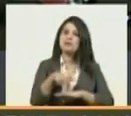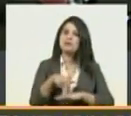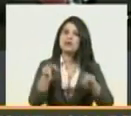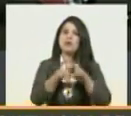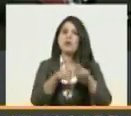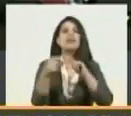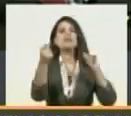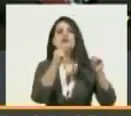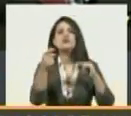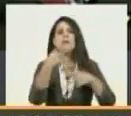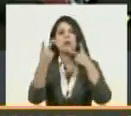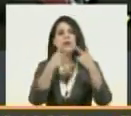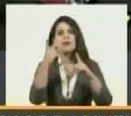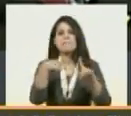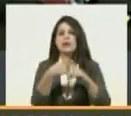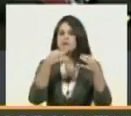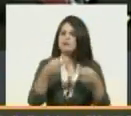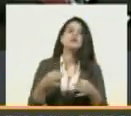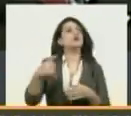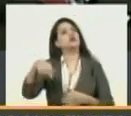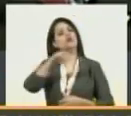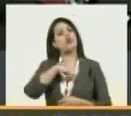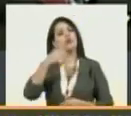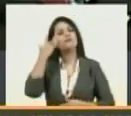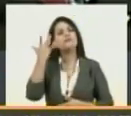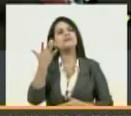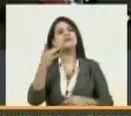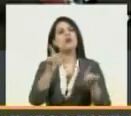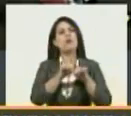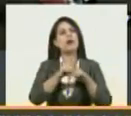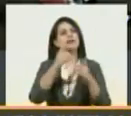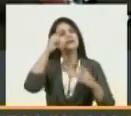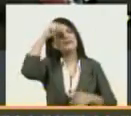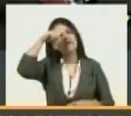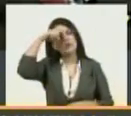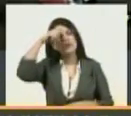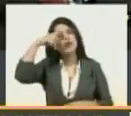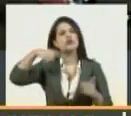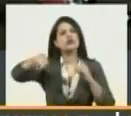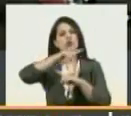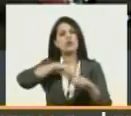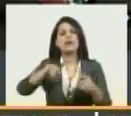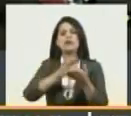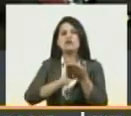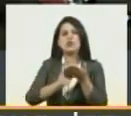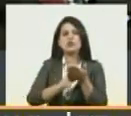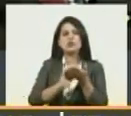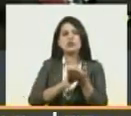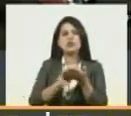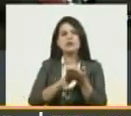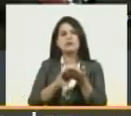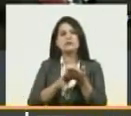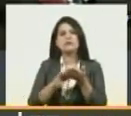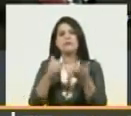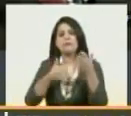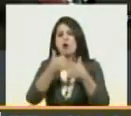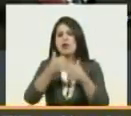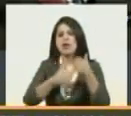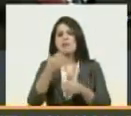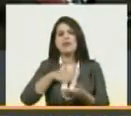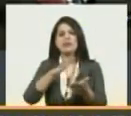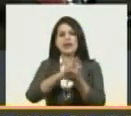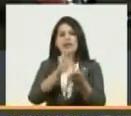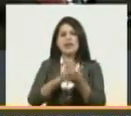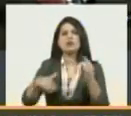debate político, guiado por la sabiduría, para resolver los problemas que afectan la tranquilidad